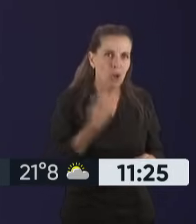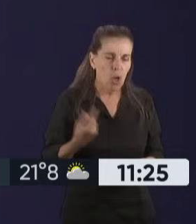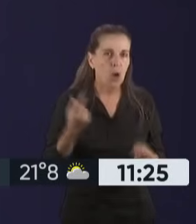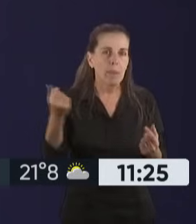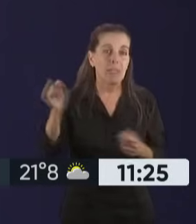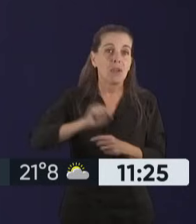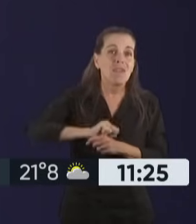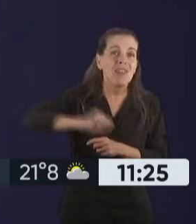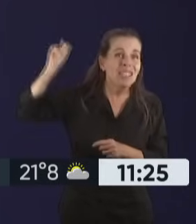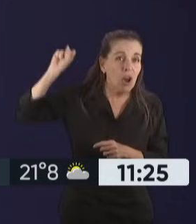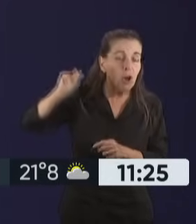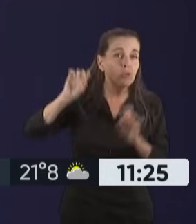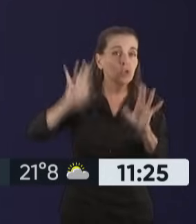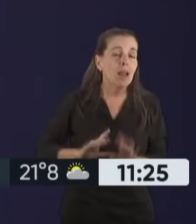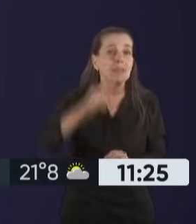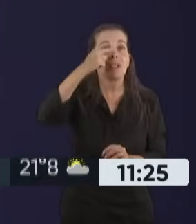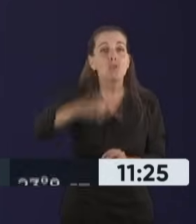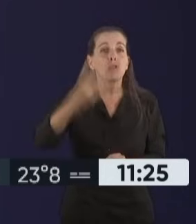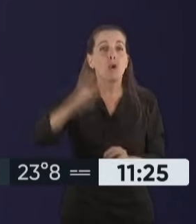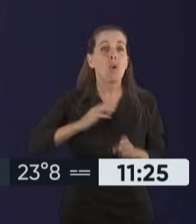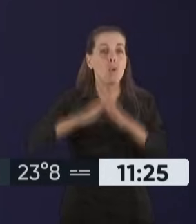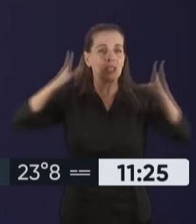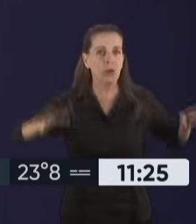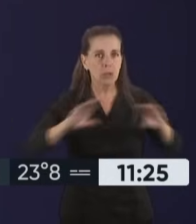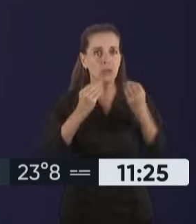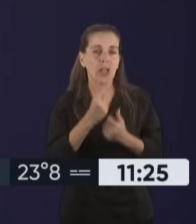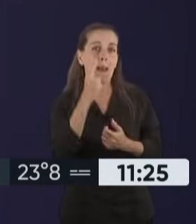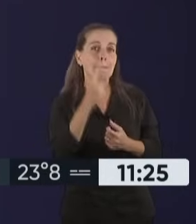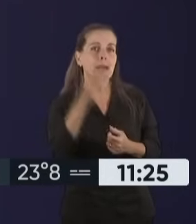inflación acumulada solo del último gobierno fue del 1000%.